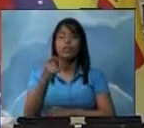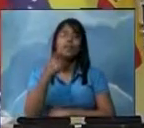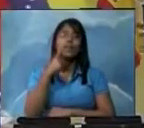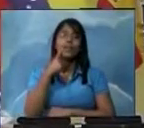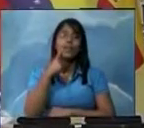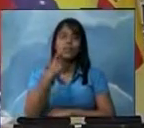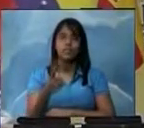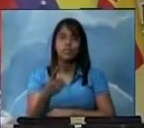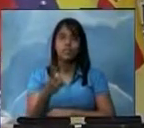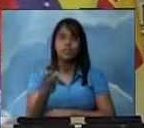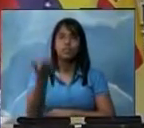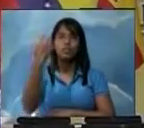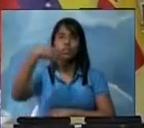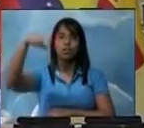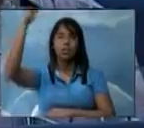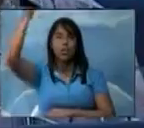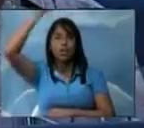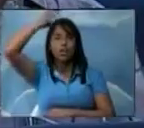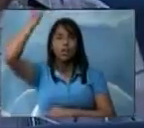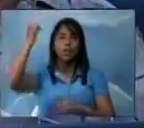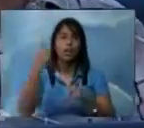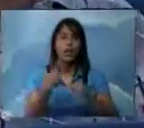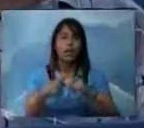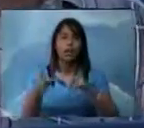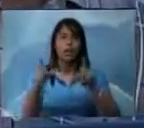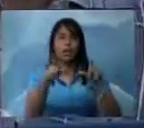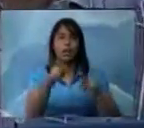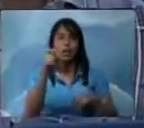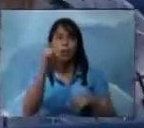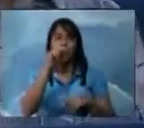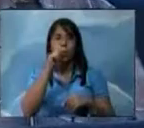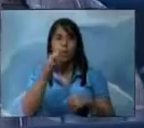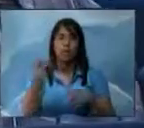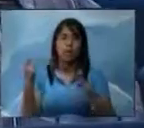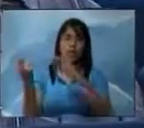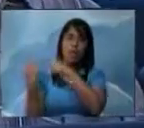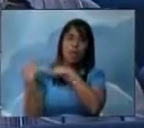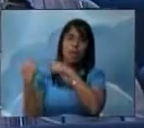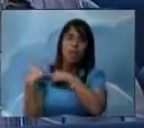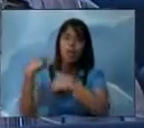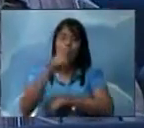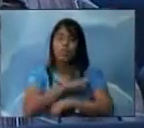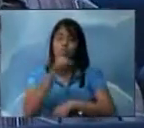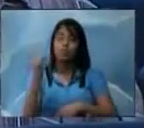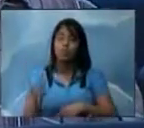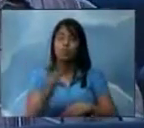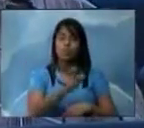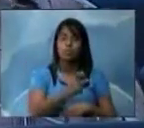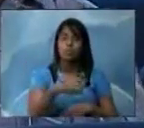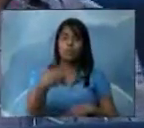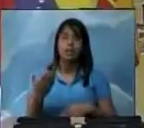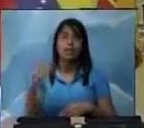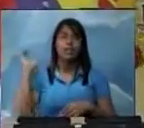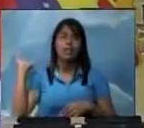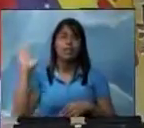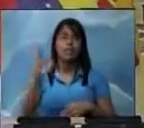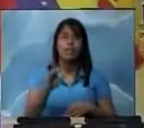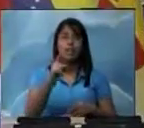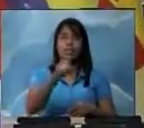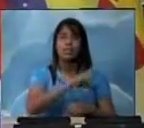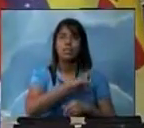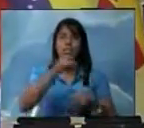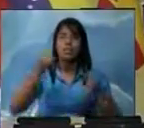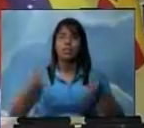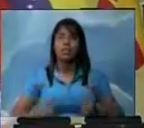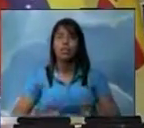dijo el rey a Aspenaz, jefe de sus eunucos, que trajese de